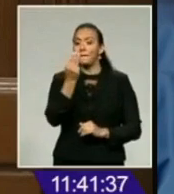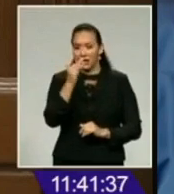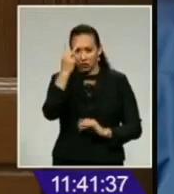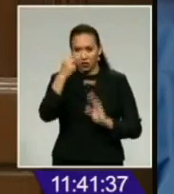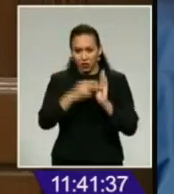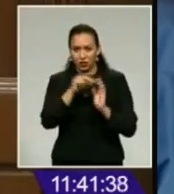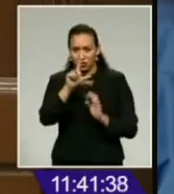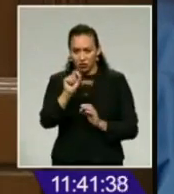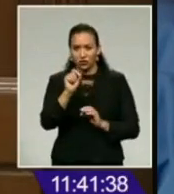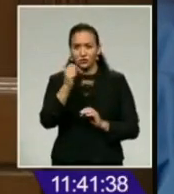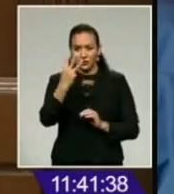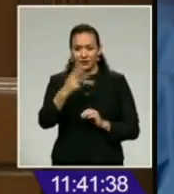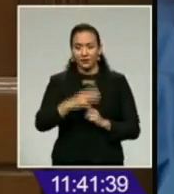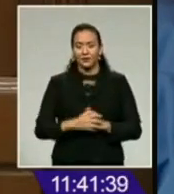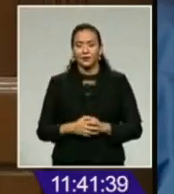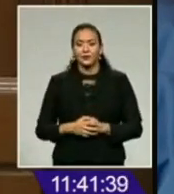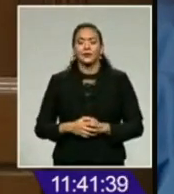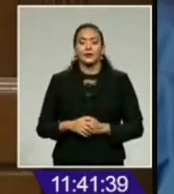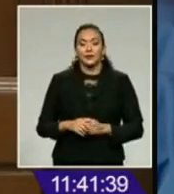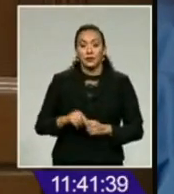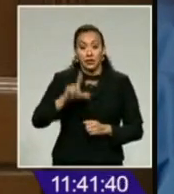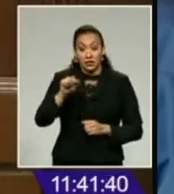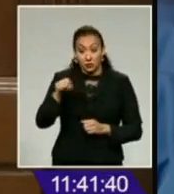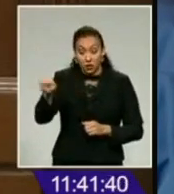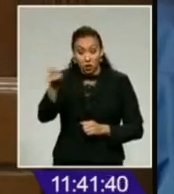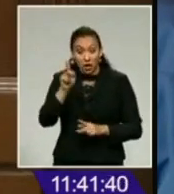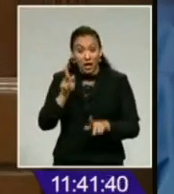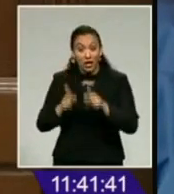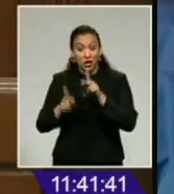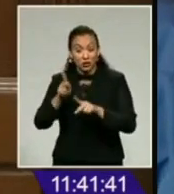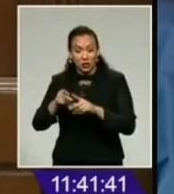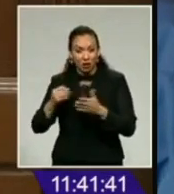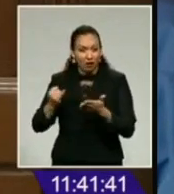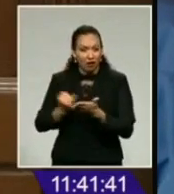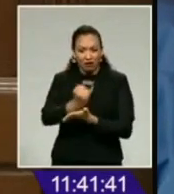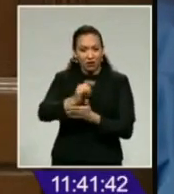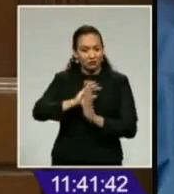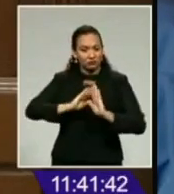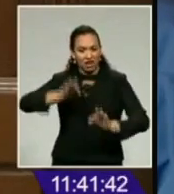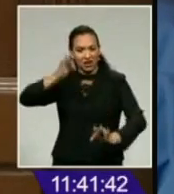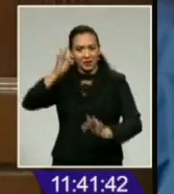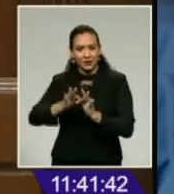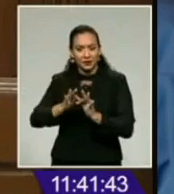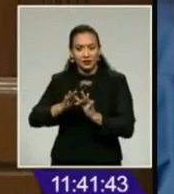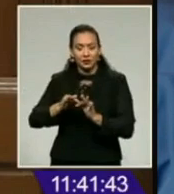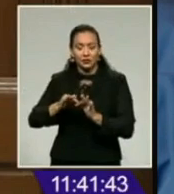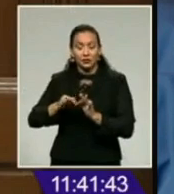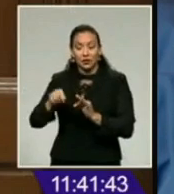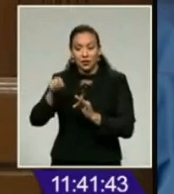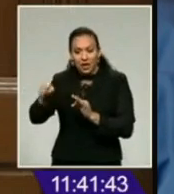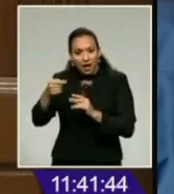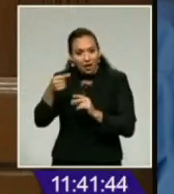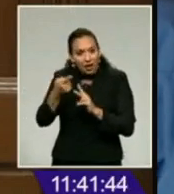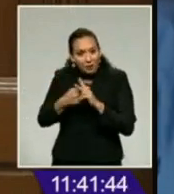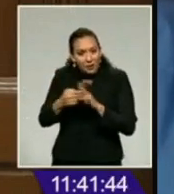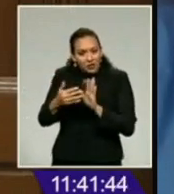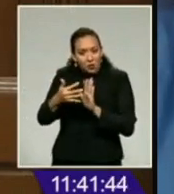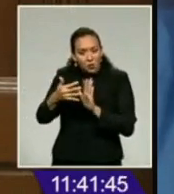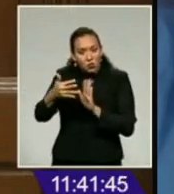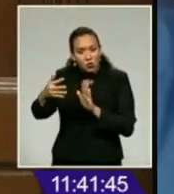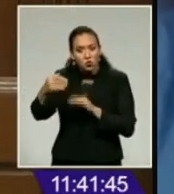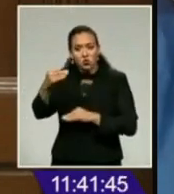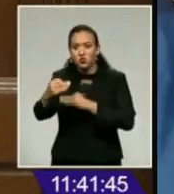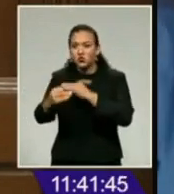Como consecuencia de esa declaratoria de seguridad nacional, se exentaron todas las